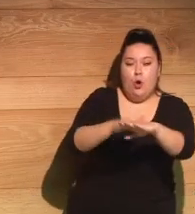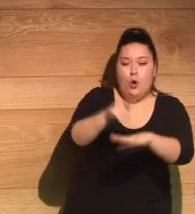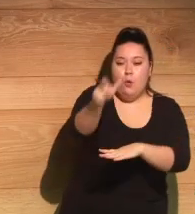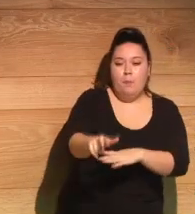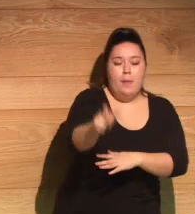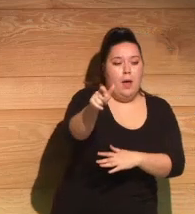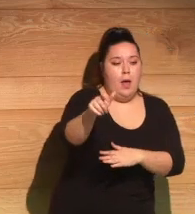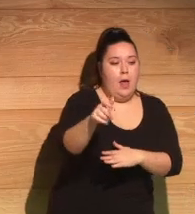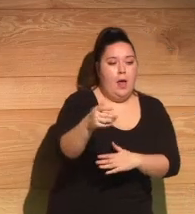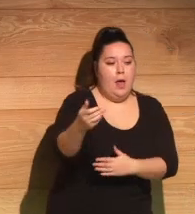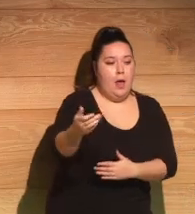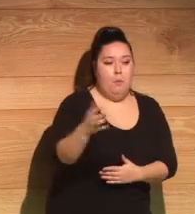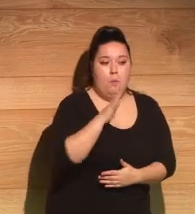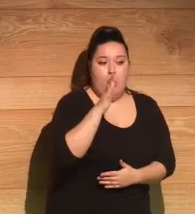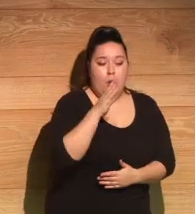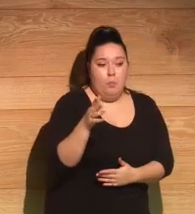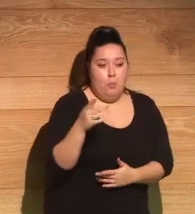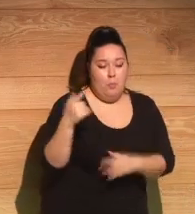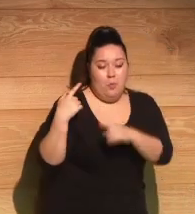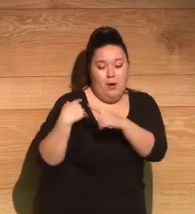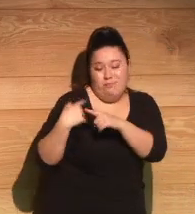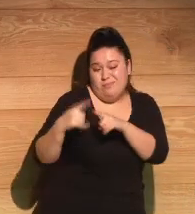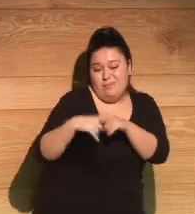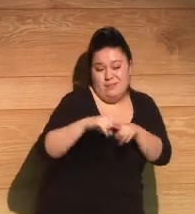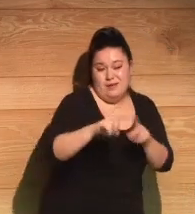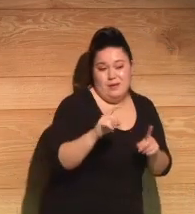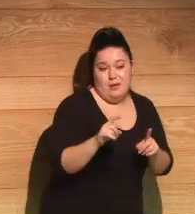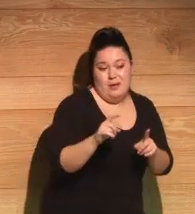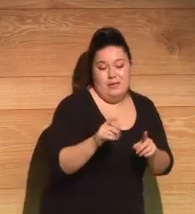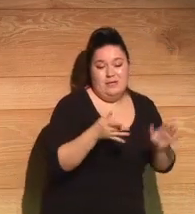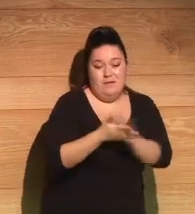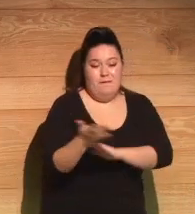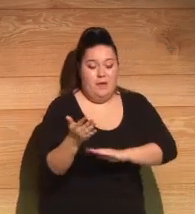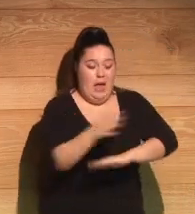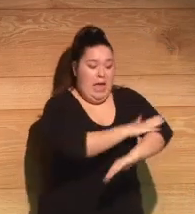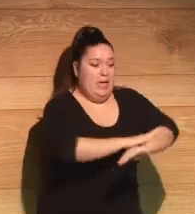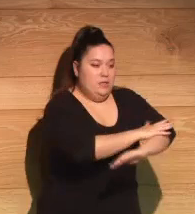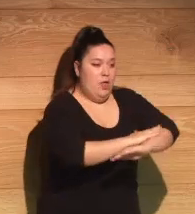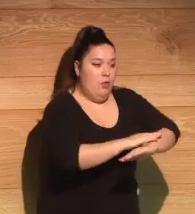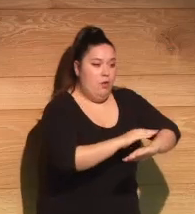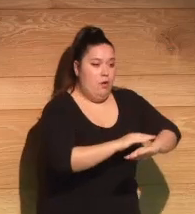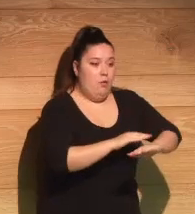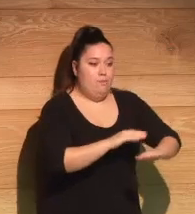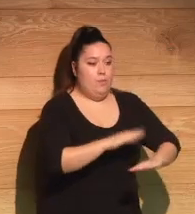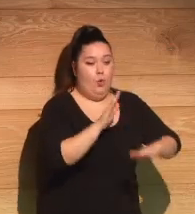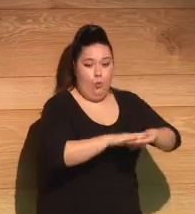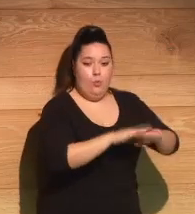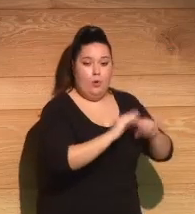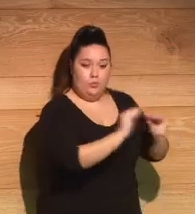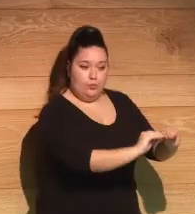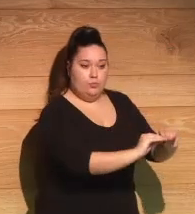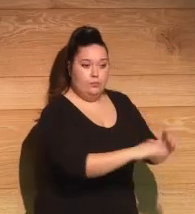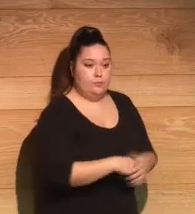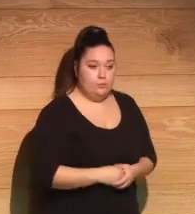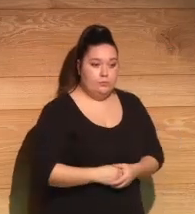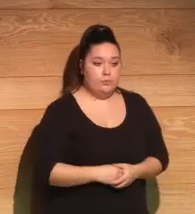por daños, que es lo que sucede en un contexto pandémico, obliga al Estado a hacerse cargo de esa circunstancia, ¿no? Entonces,